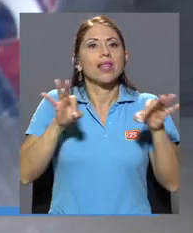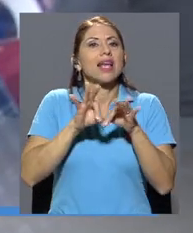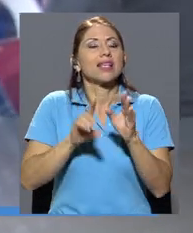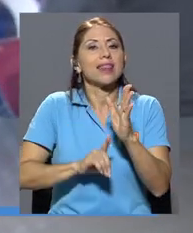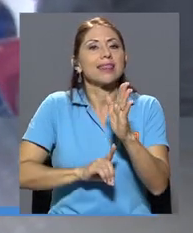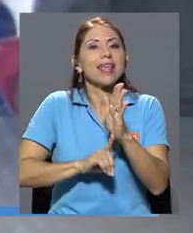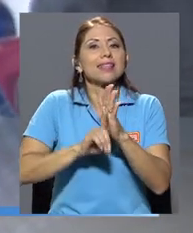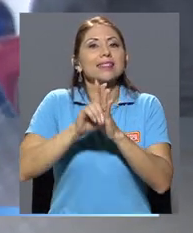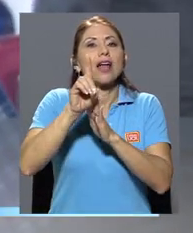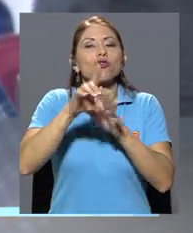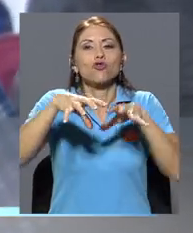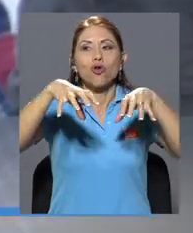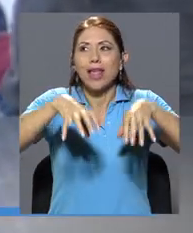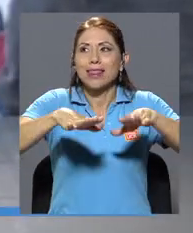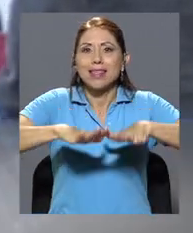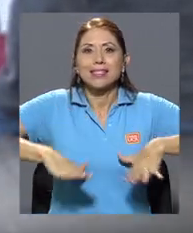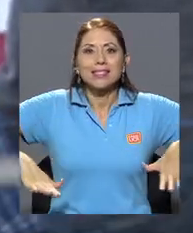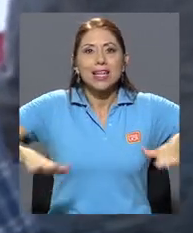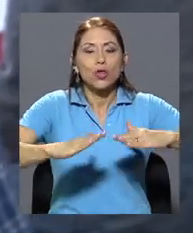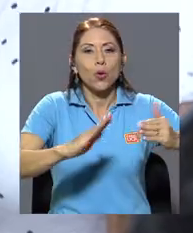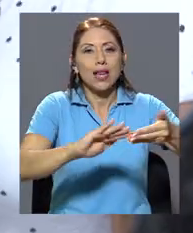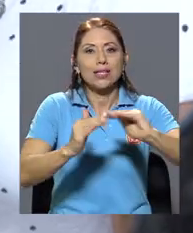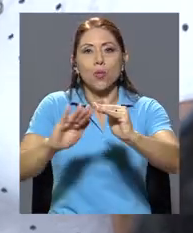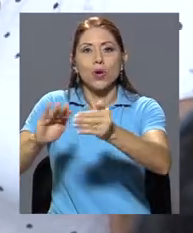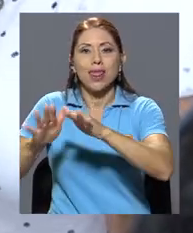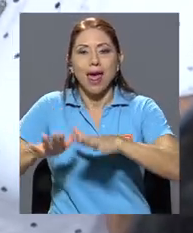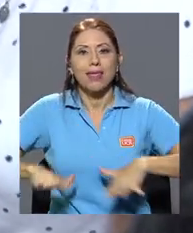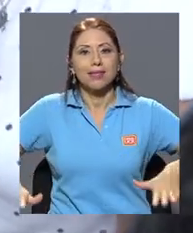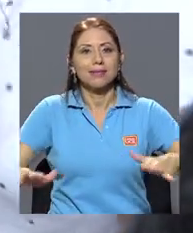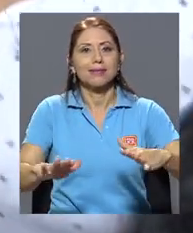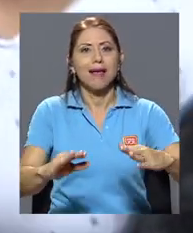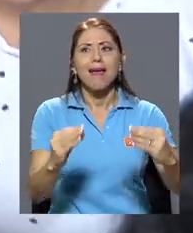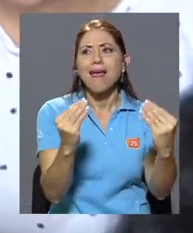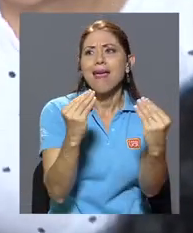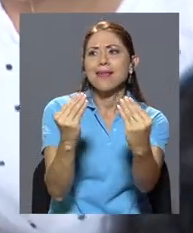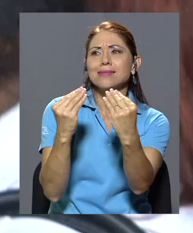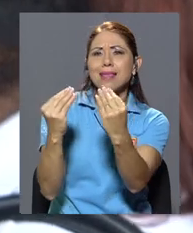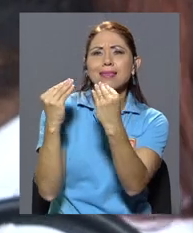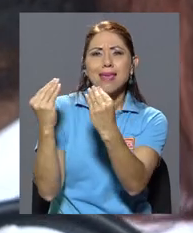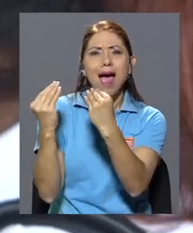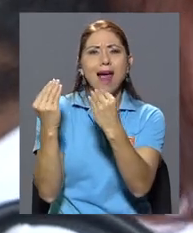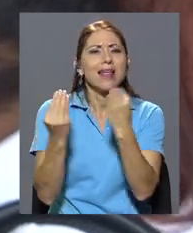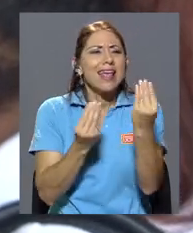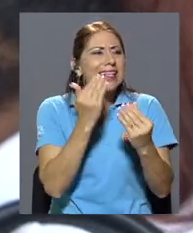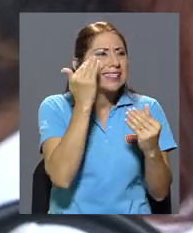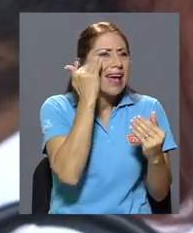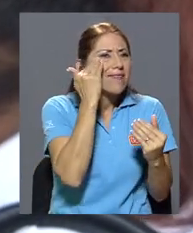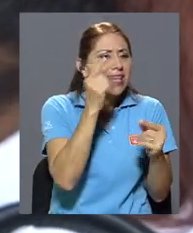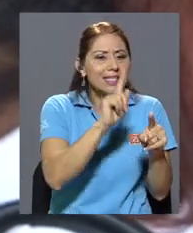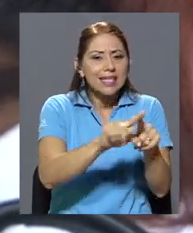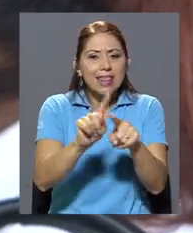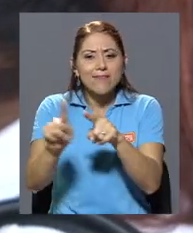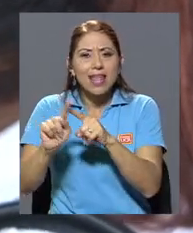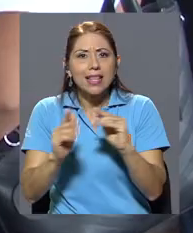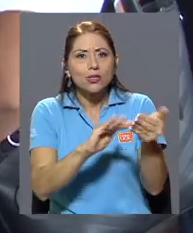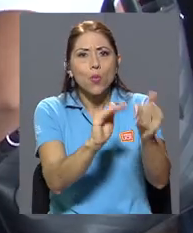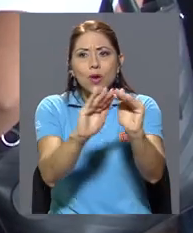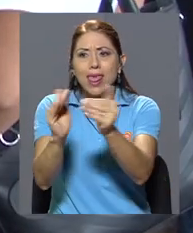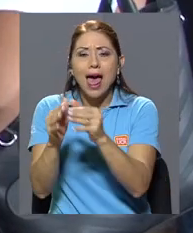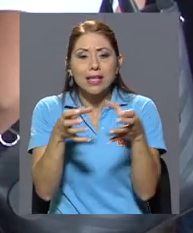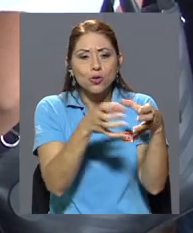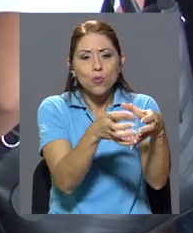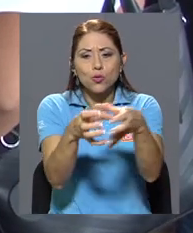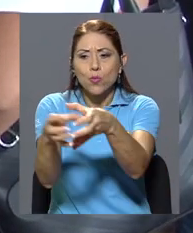desarrollo del distrito y las comunidades. Enseñarnos cómo juntar esos saberes de diferentes comunidades, de